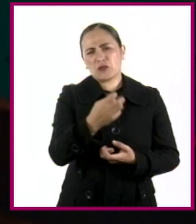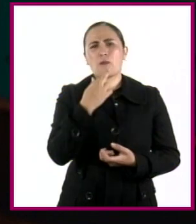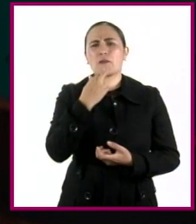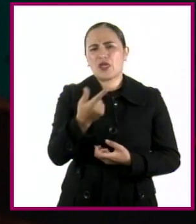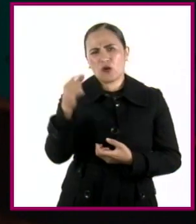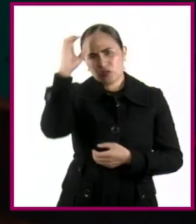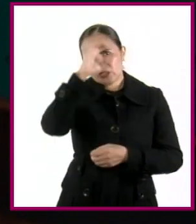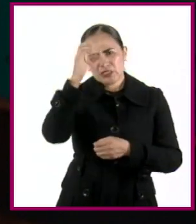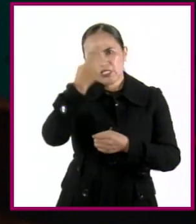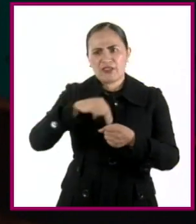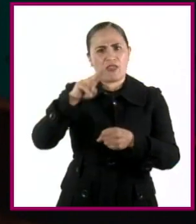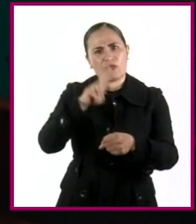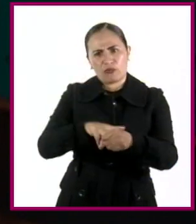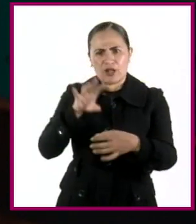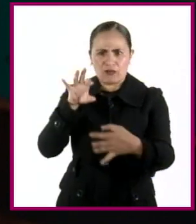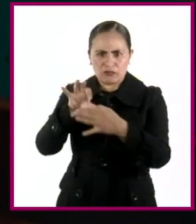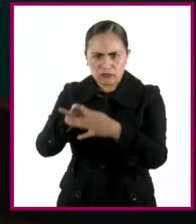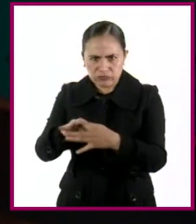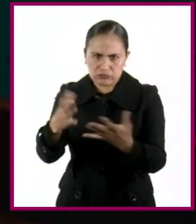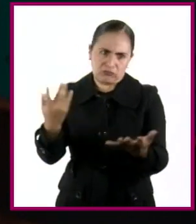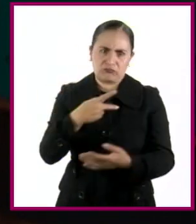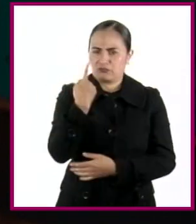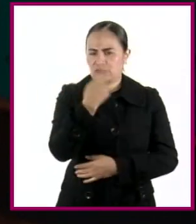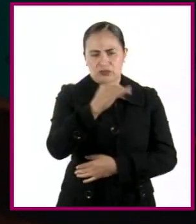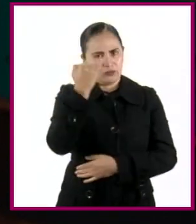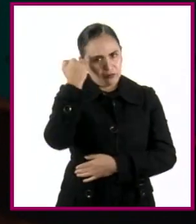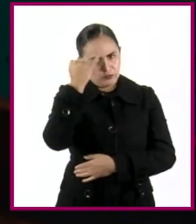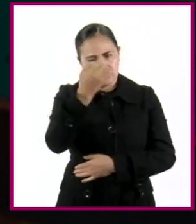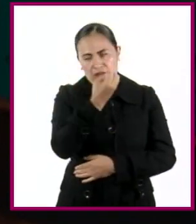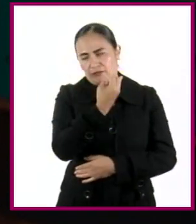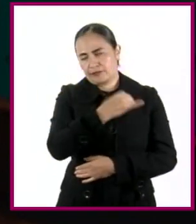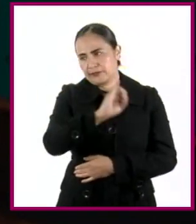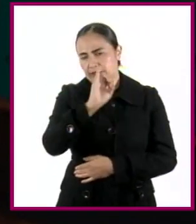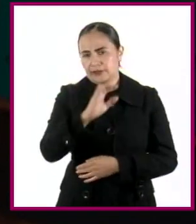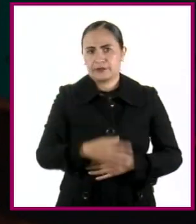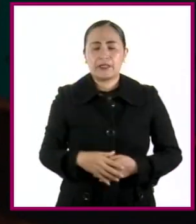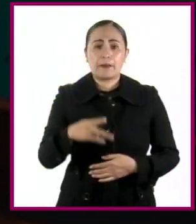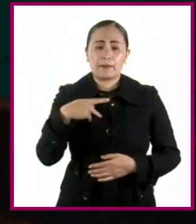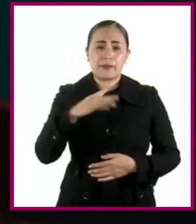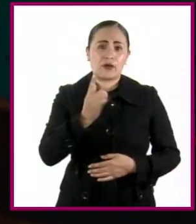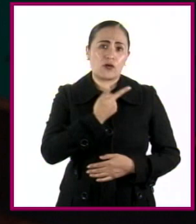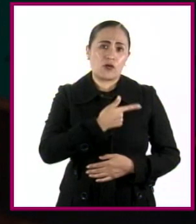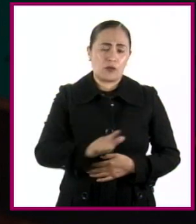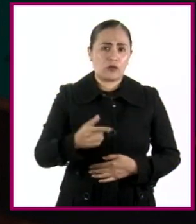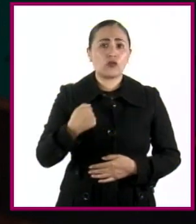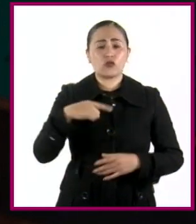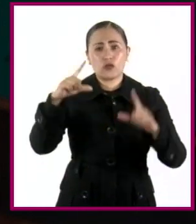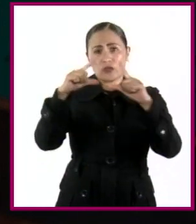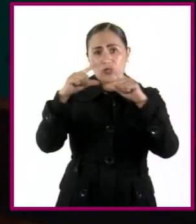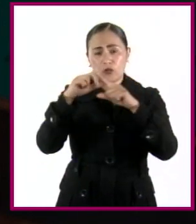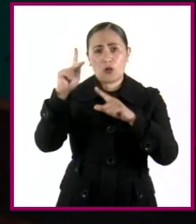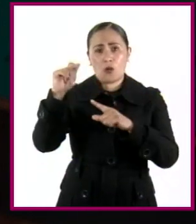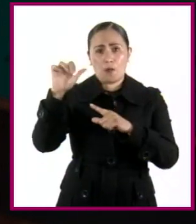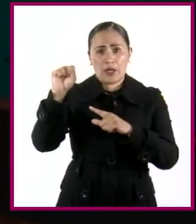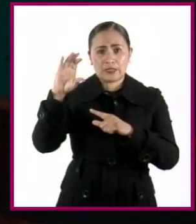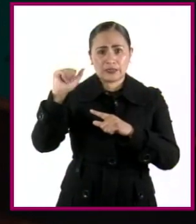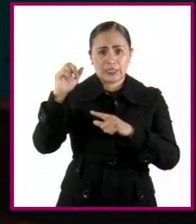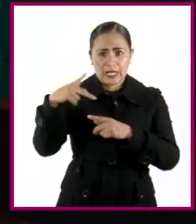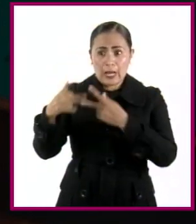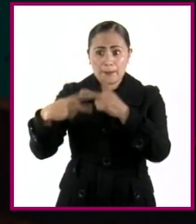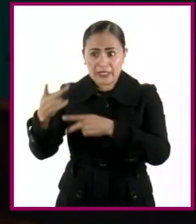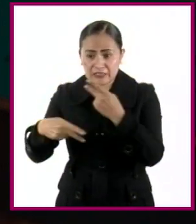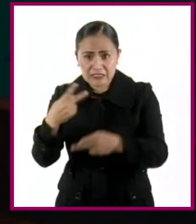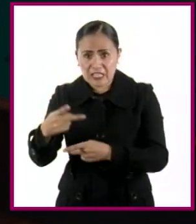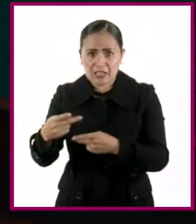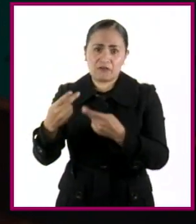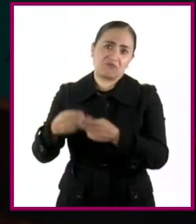naturales. Ernesto y sus ideas. Lo que sí no me gustó nada es que le presté mi triángulo de Pascal y nunca me lo devolvió. Y luego le presté